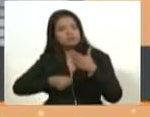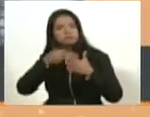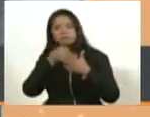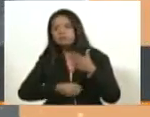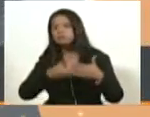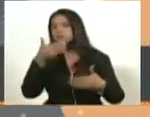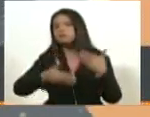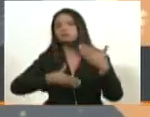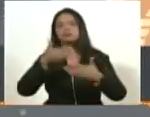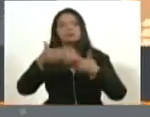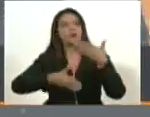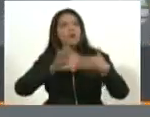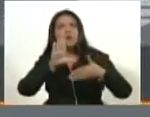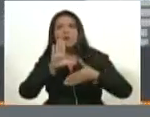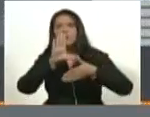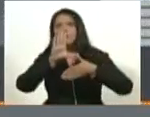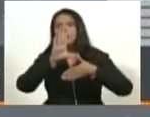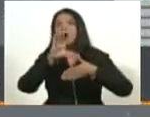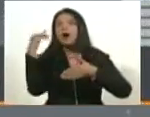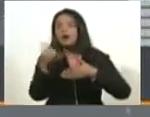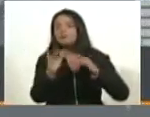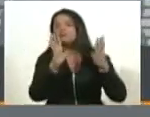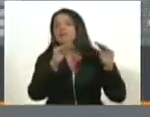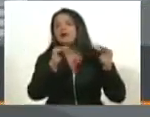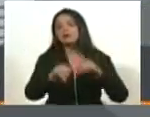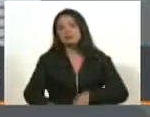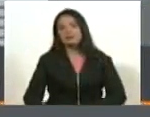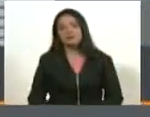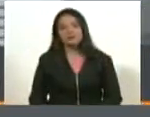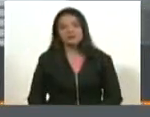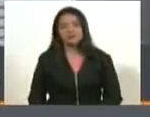un continente en su esperanza.